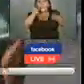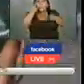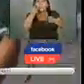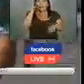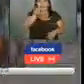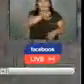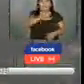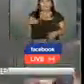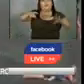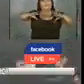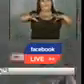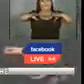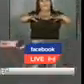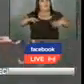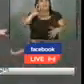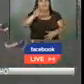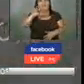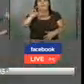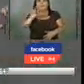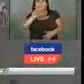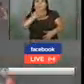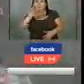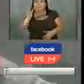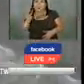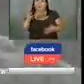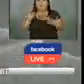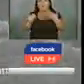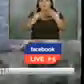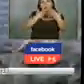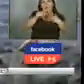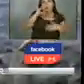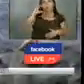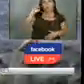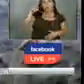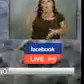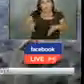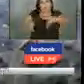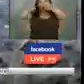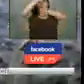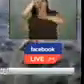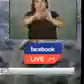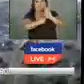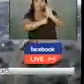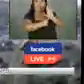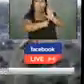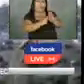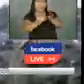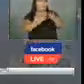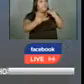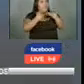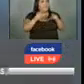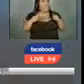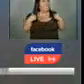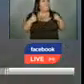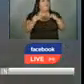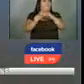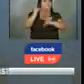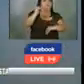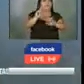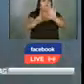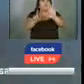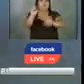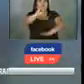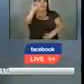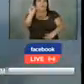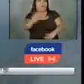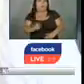pasadas vacaciones agostinas 2022. Por parte de CEPA, el titular de la institución destacó un incremento del 6%